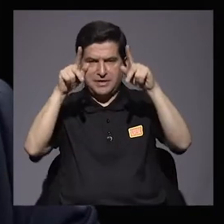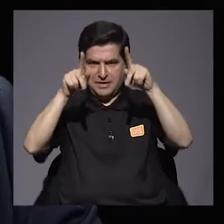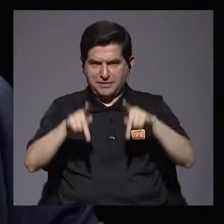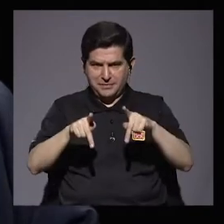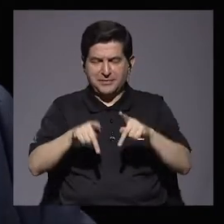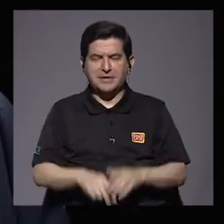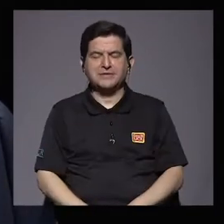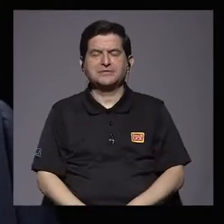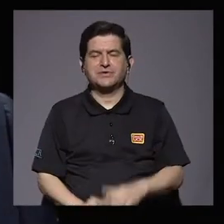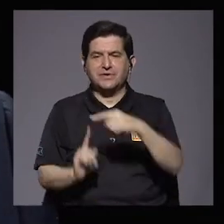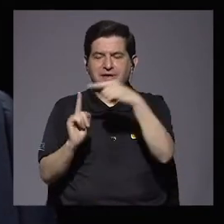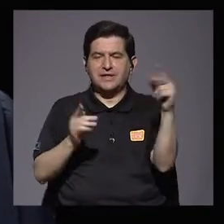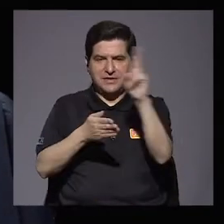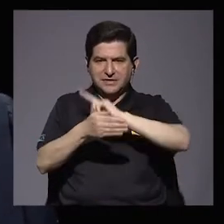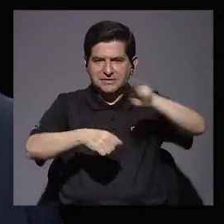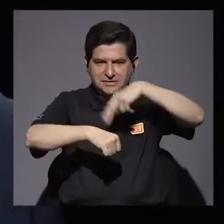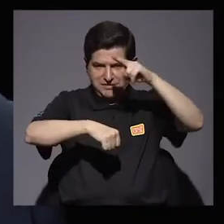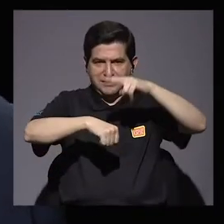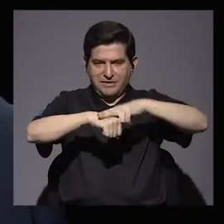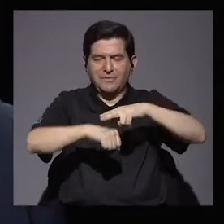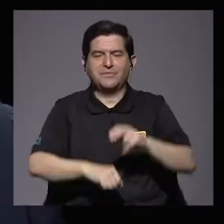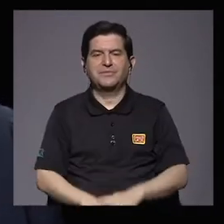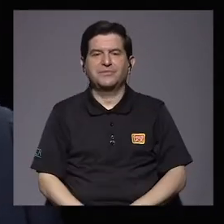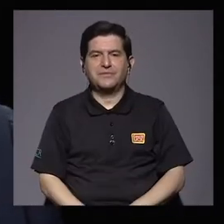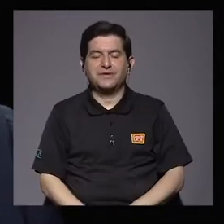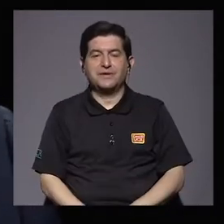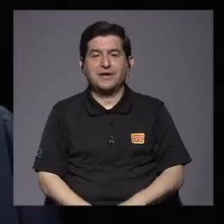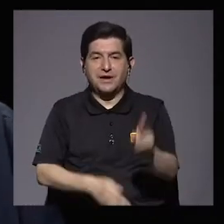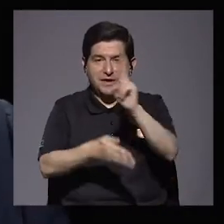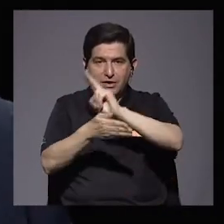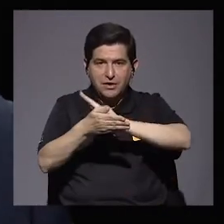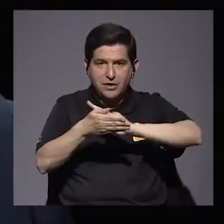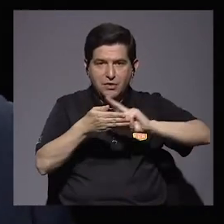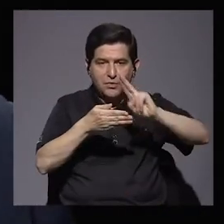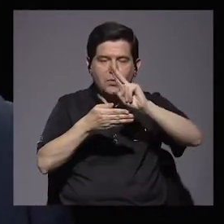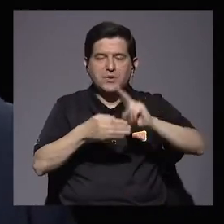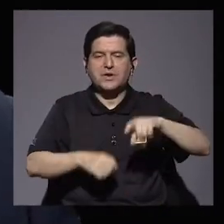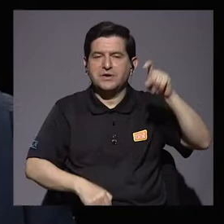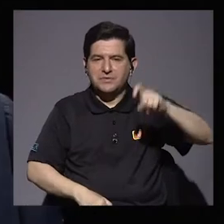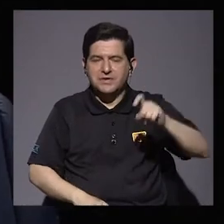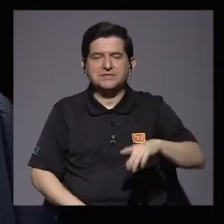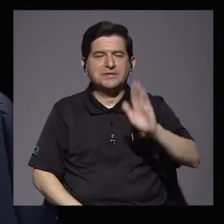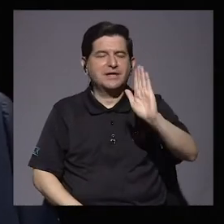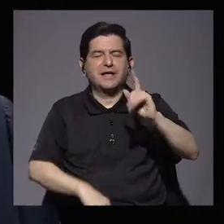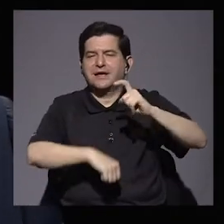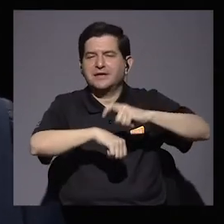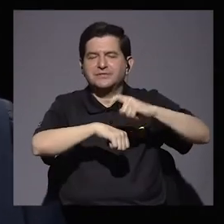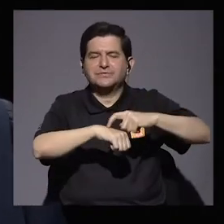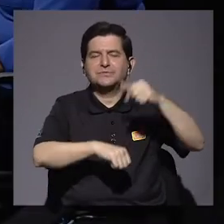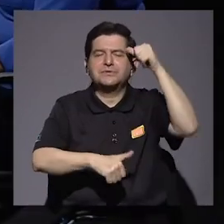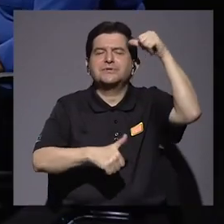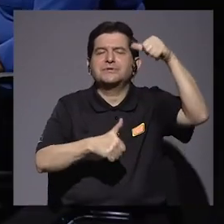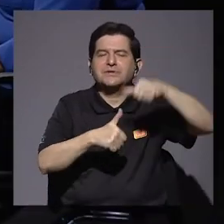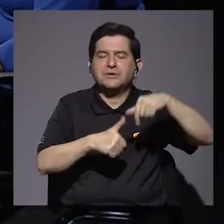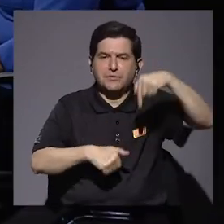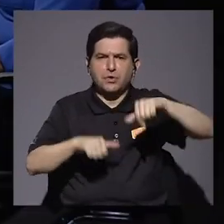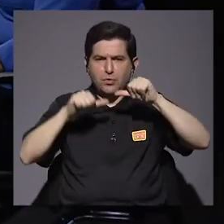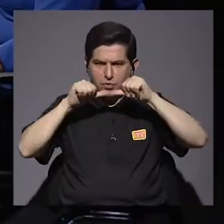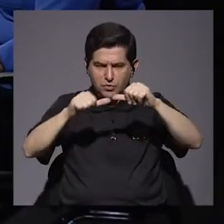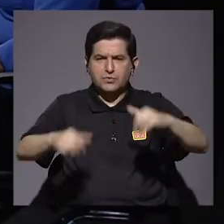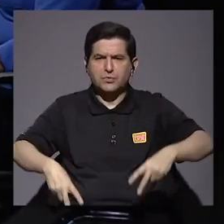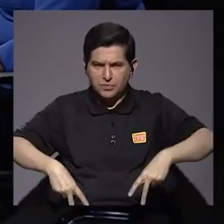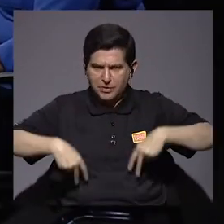voz referente directamente desde la Universidad Nacional, aquella universidad necesaria que tanto se añoró en su tiempo y que hoy sigue